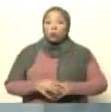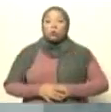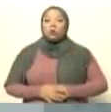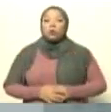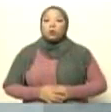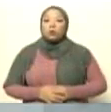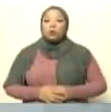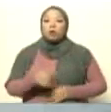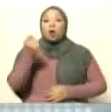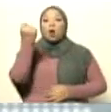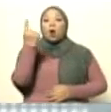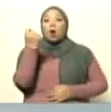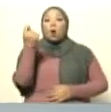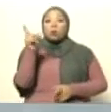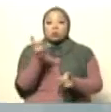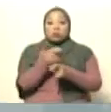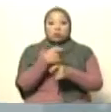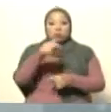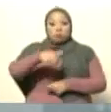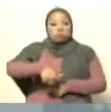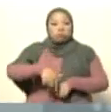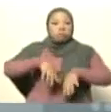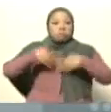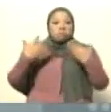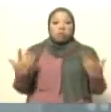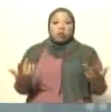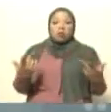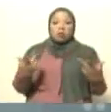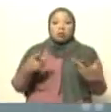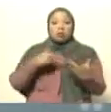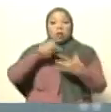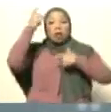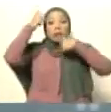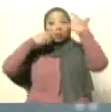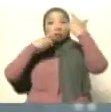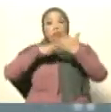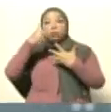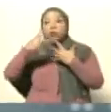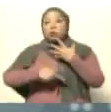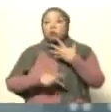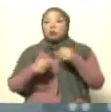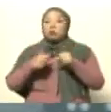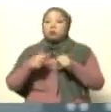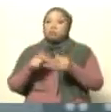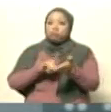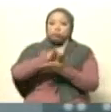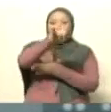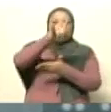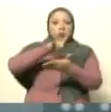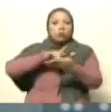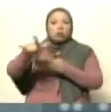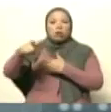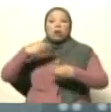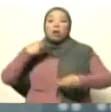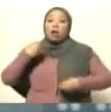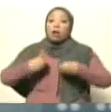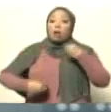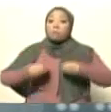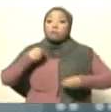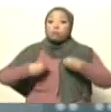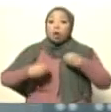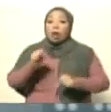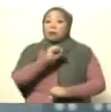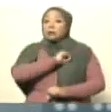11 de la noche, 10 de la noche, se llevan ellos al comandante Chávez. se genera en el país una incertidumbre absoluta.